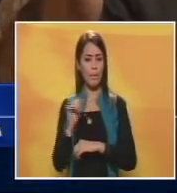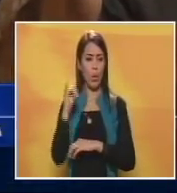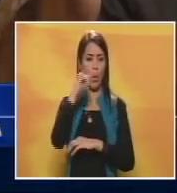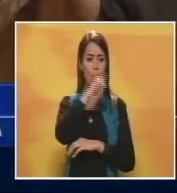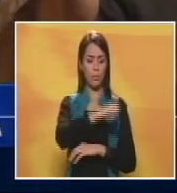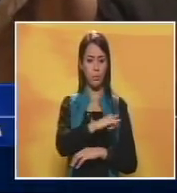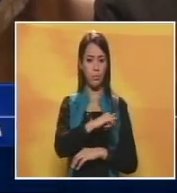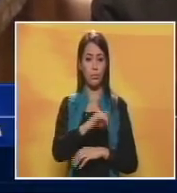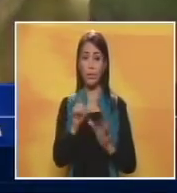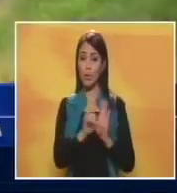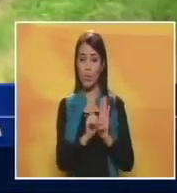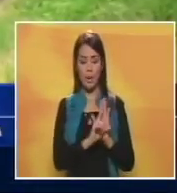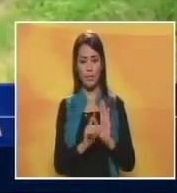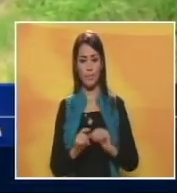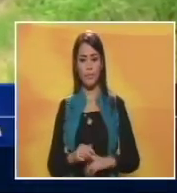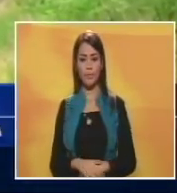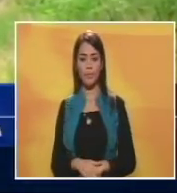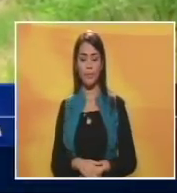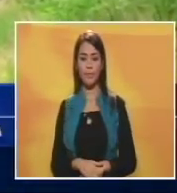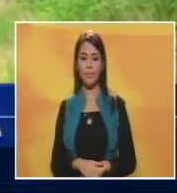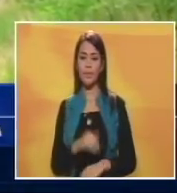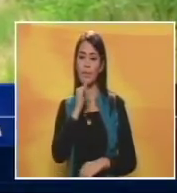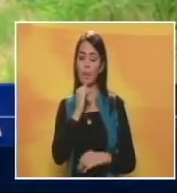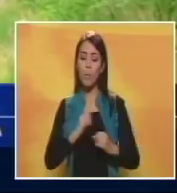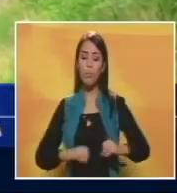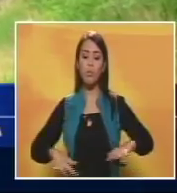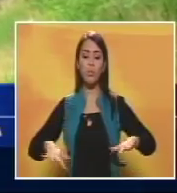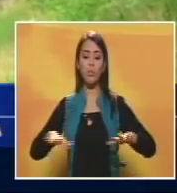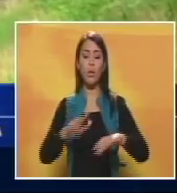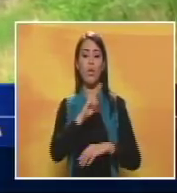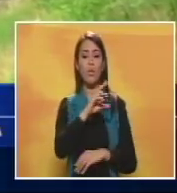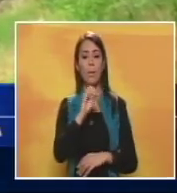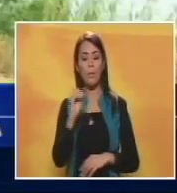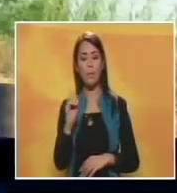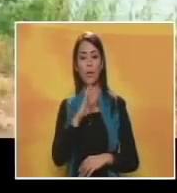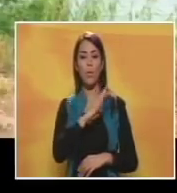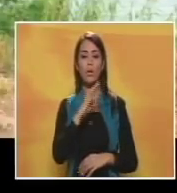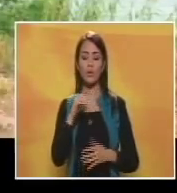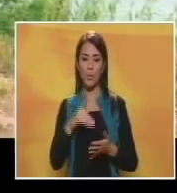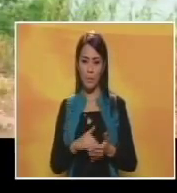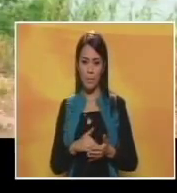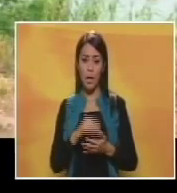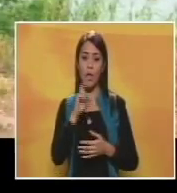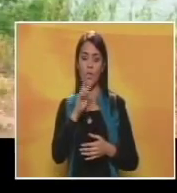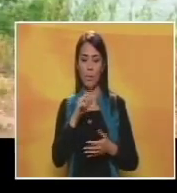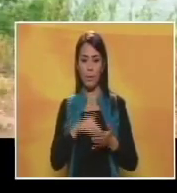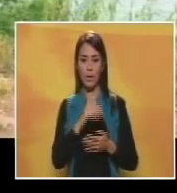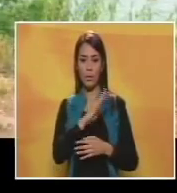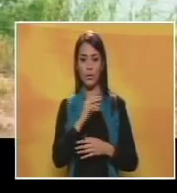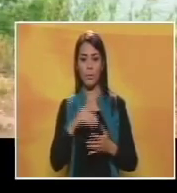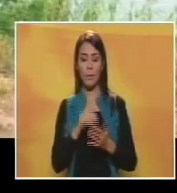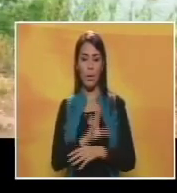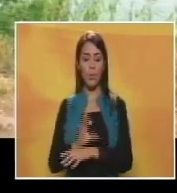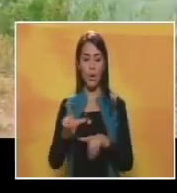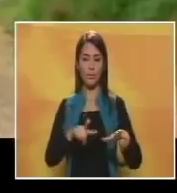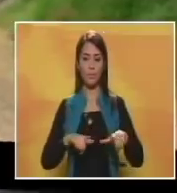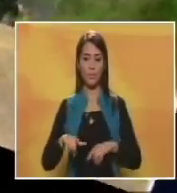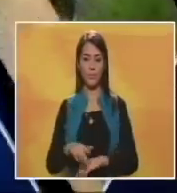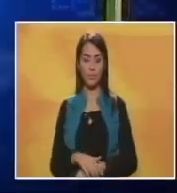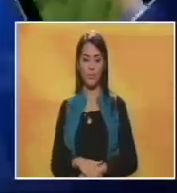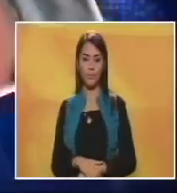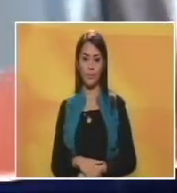inmigración irregular. El mandatario aspira al despliegue de entre 2.000 y 4.000 efectivos para proteger la zona.